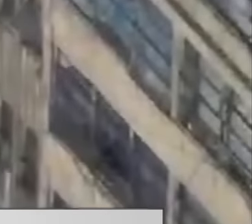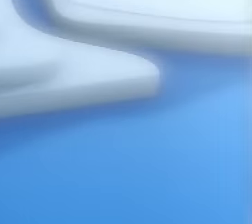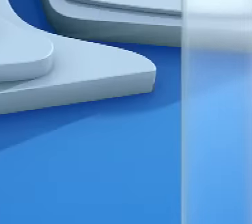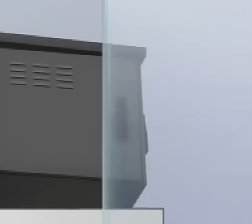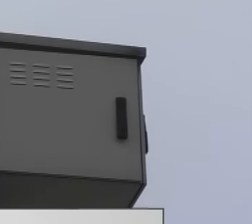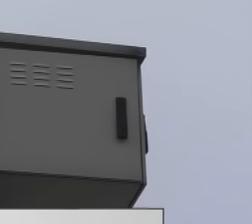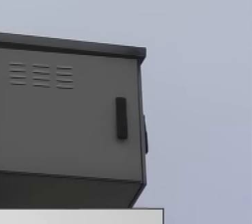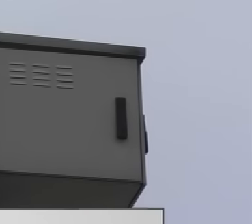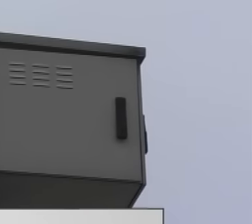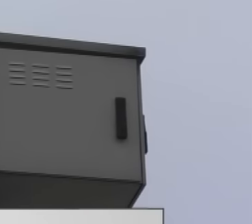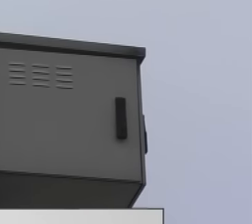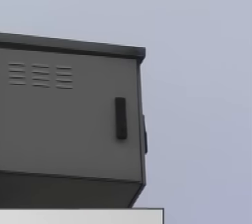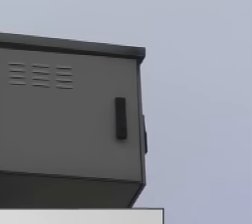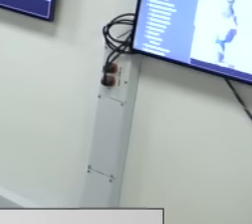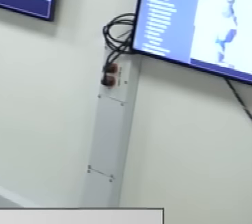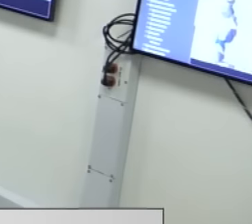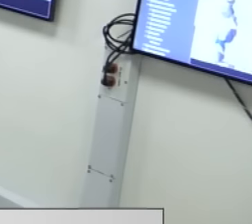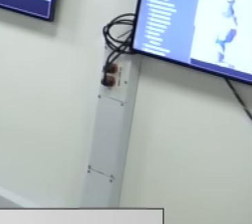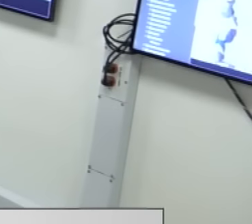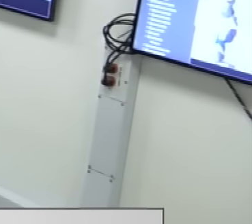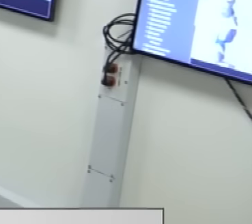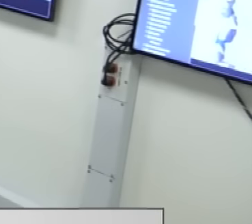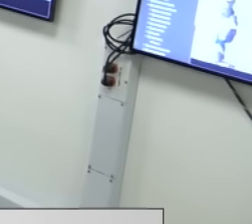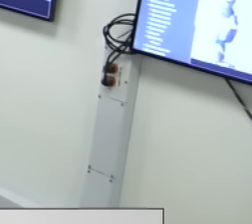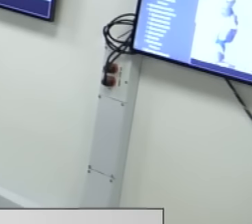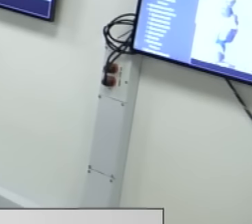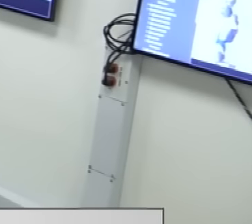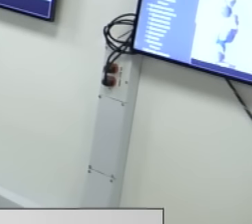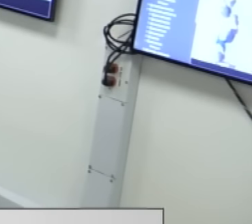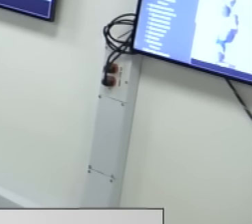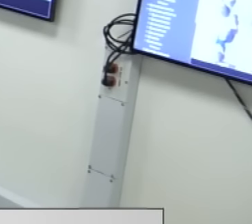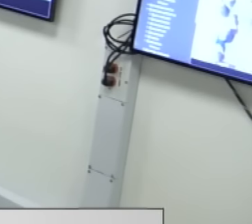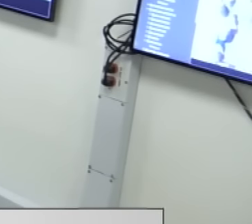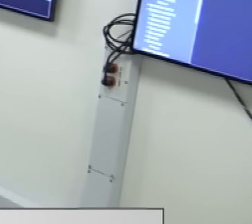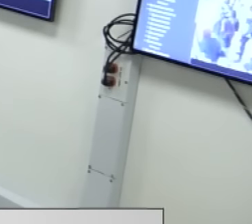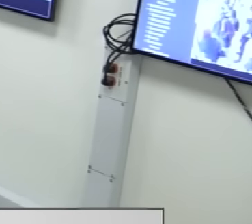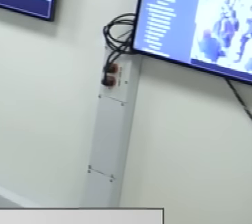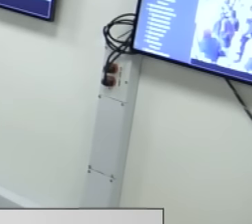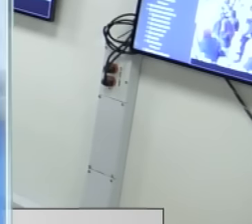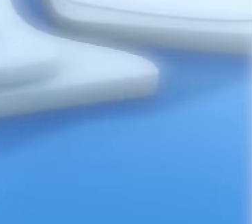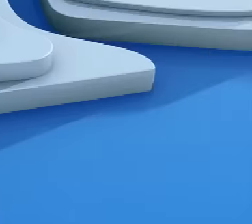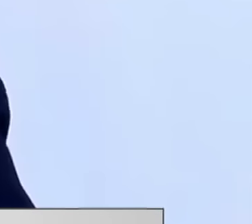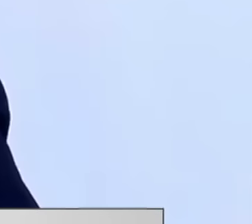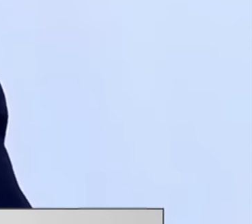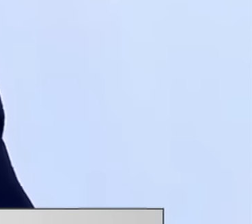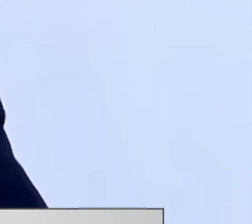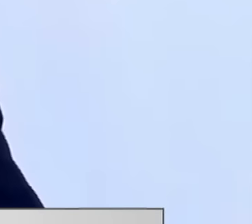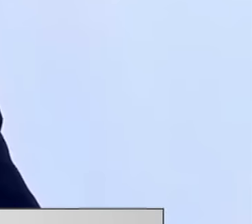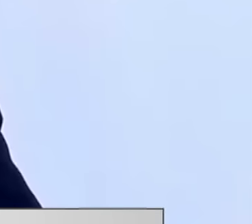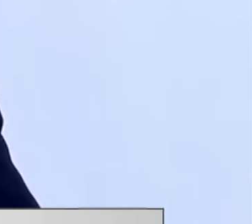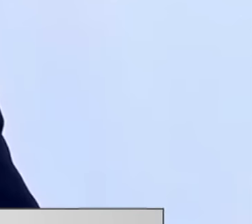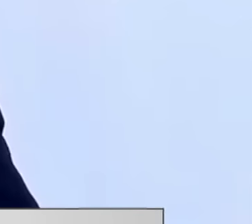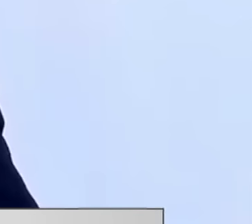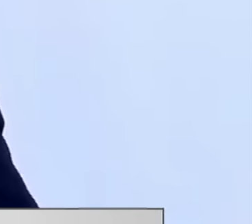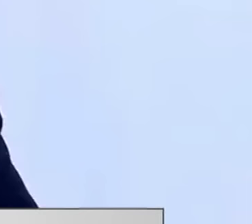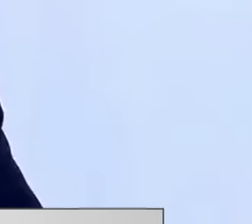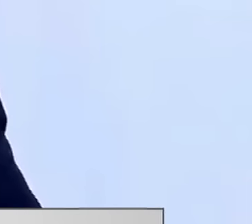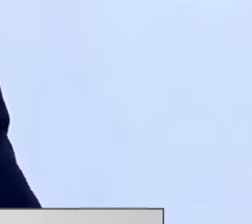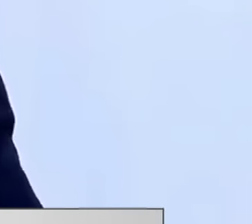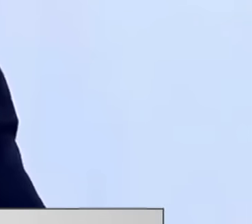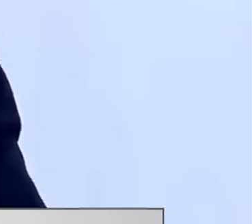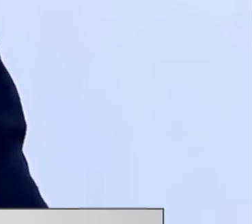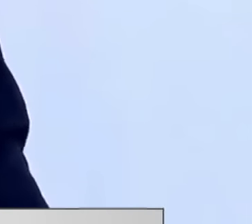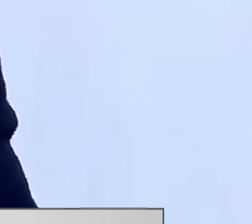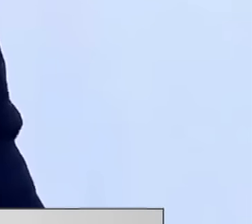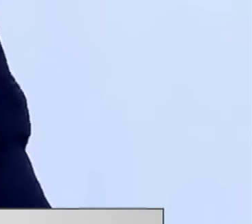espía. Denuncian que más de la mitad de las cámaras de seguridad en Bogotá no sirven. Presidente Lula de Brasil dice que